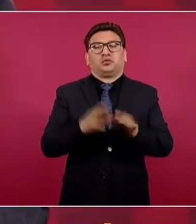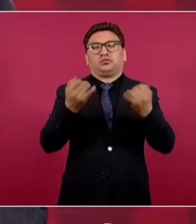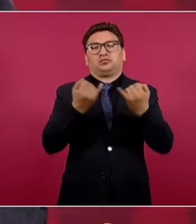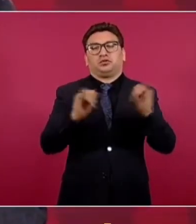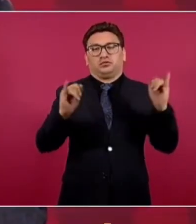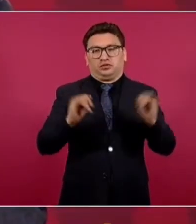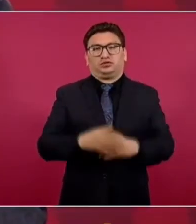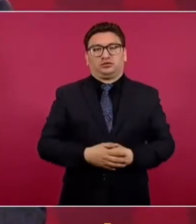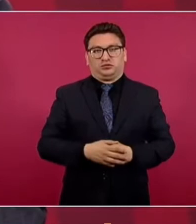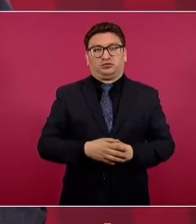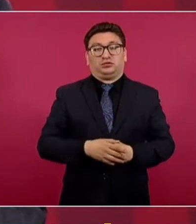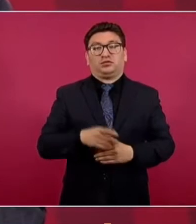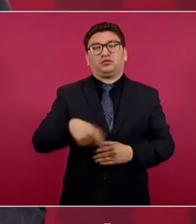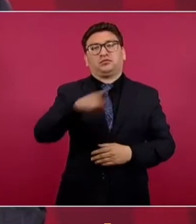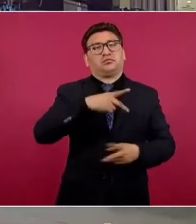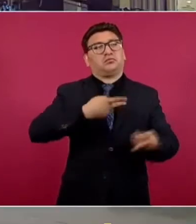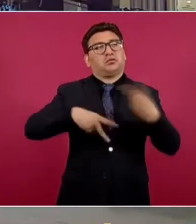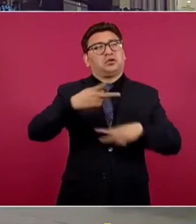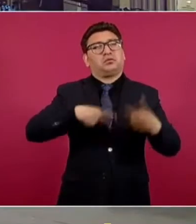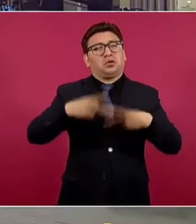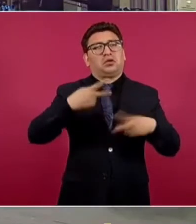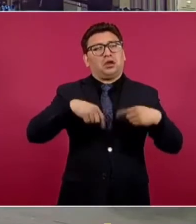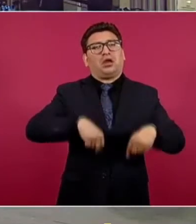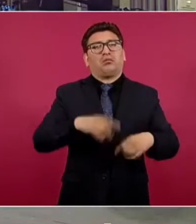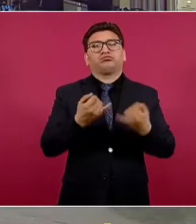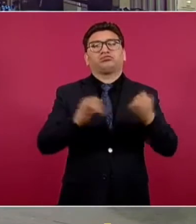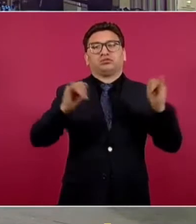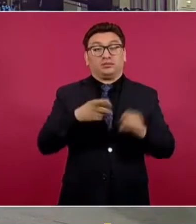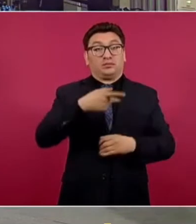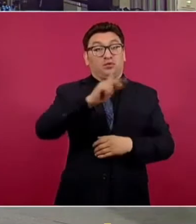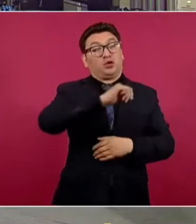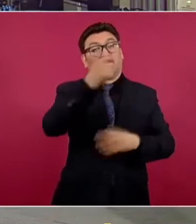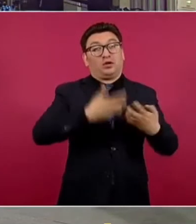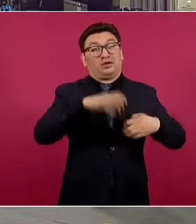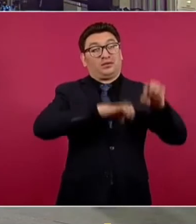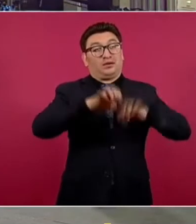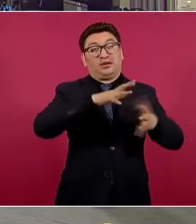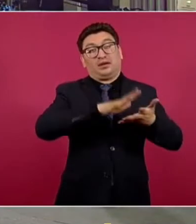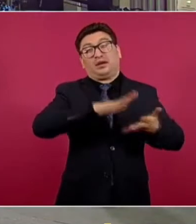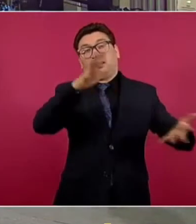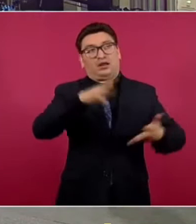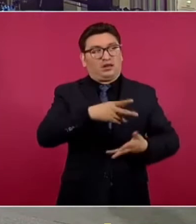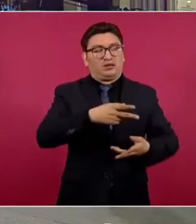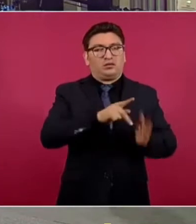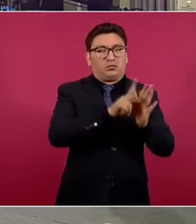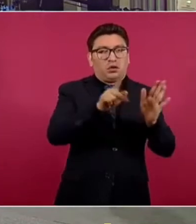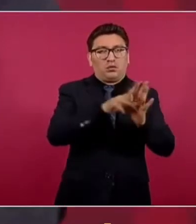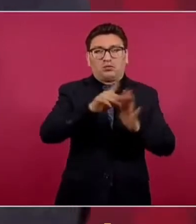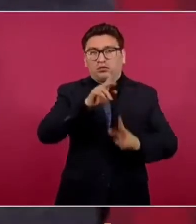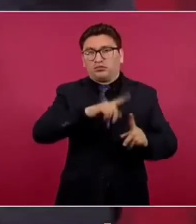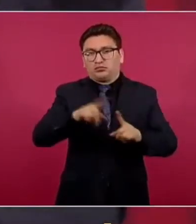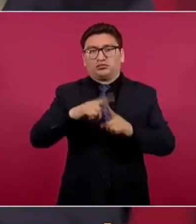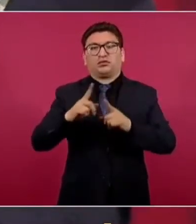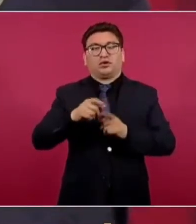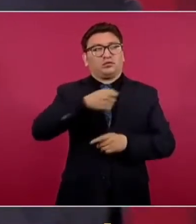mayoría de los que vienen aquí, pero los grandes empresarios de los medios y